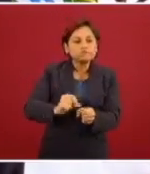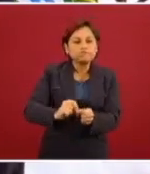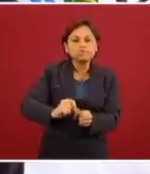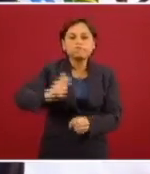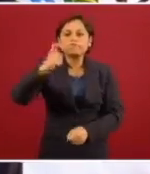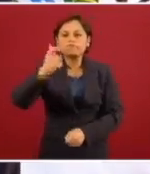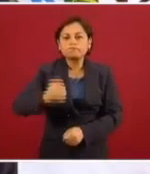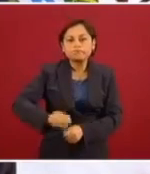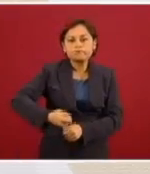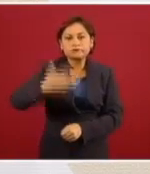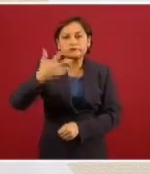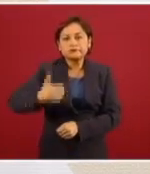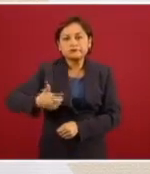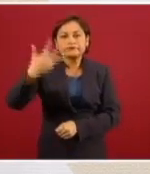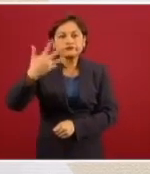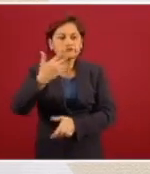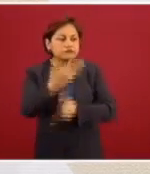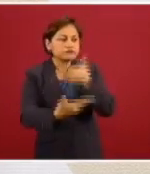disminuir